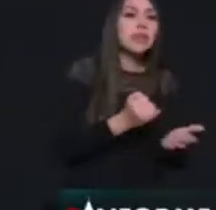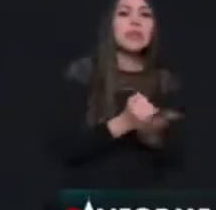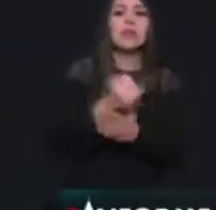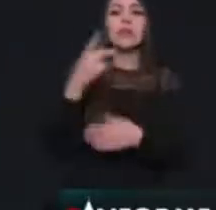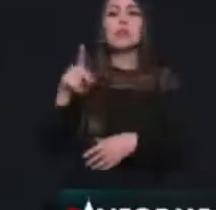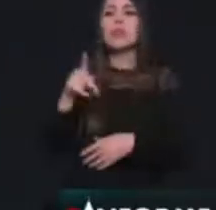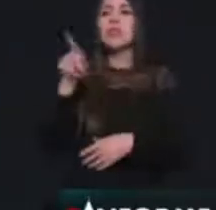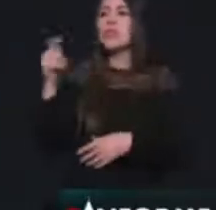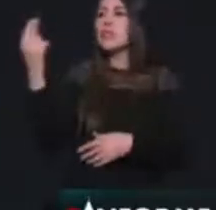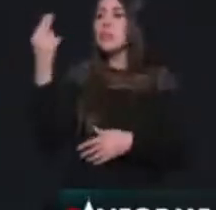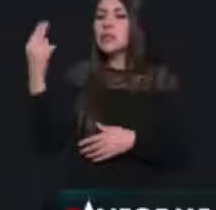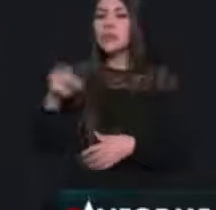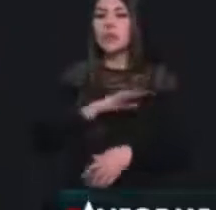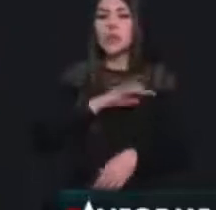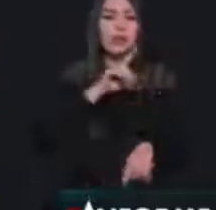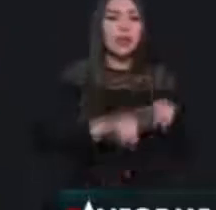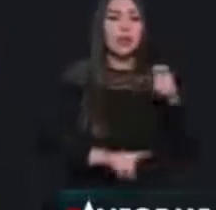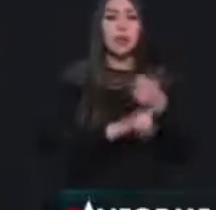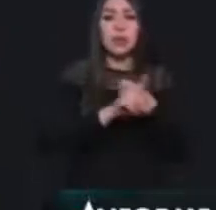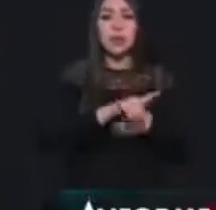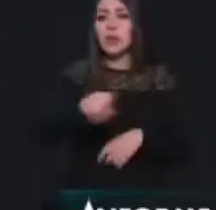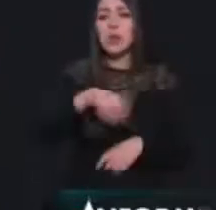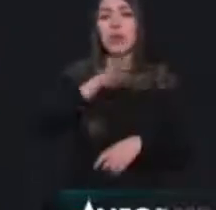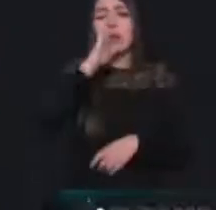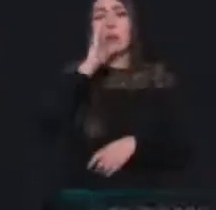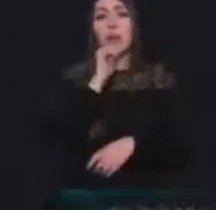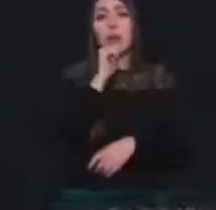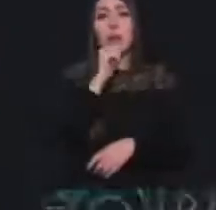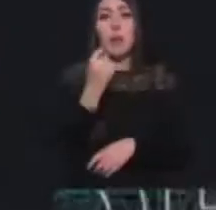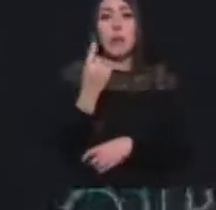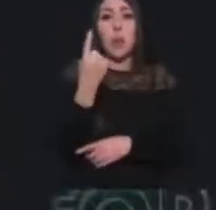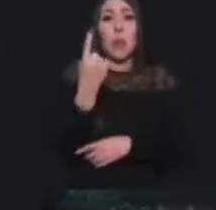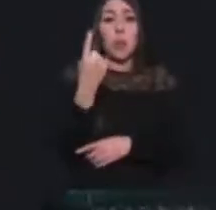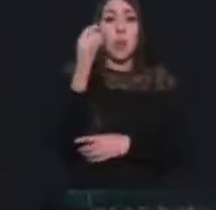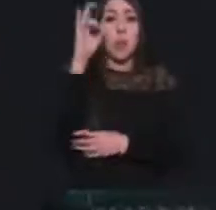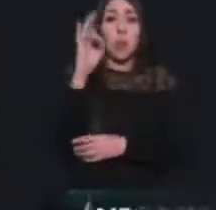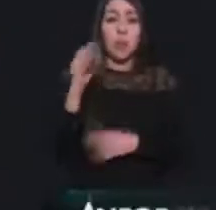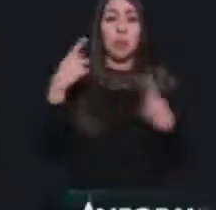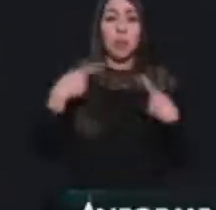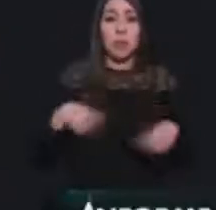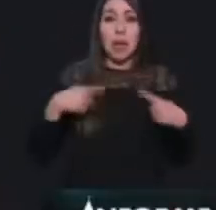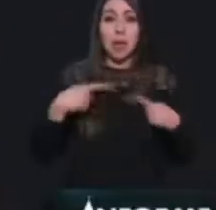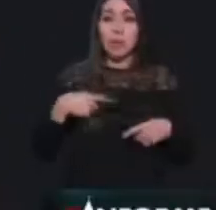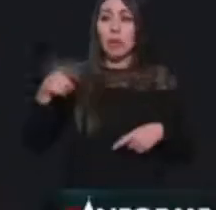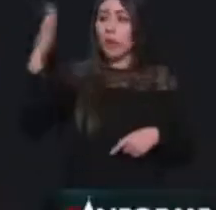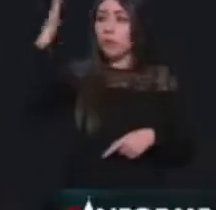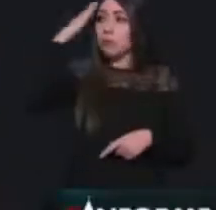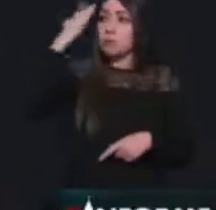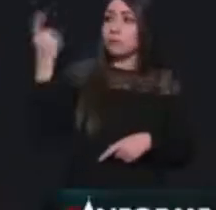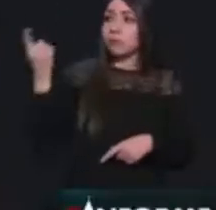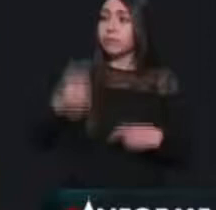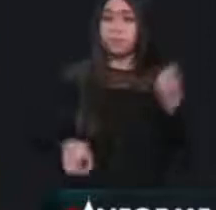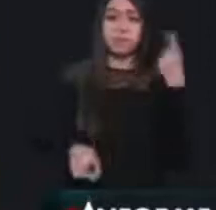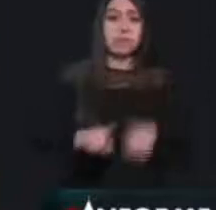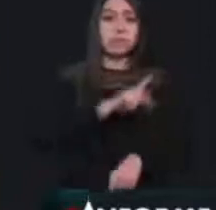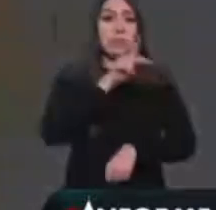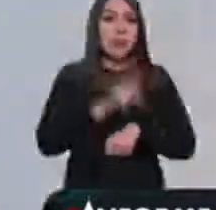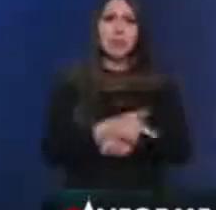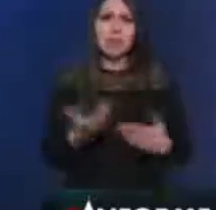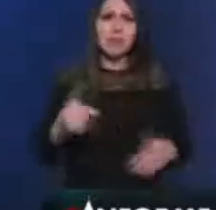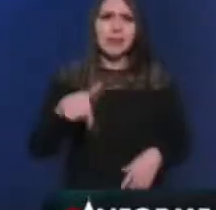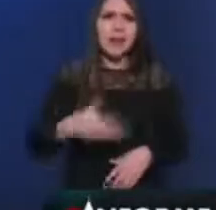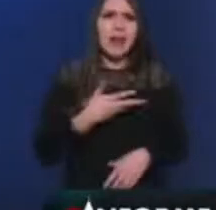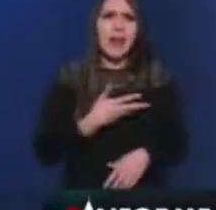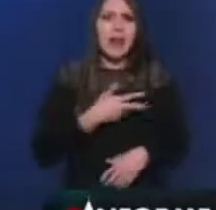ni gobernar ni comunicar para el 1% de la población en un país de 129 millones de personas. Así es. Oye, otro ejemplo